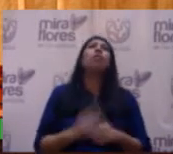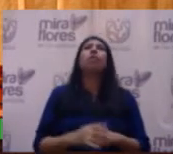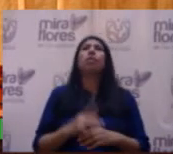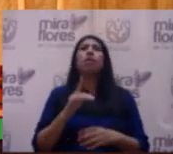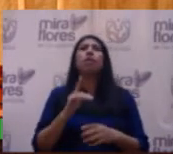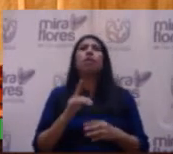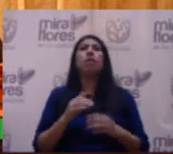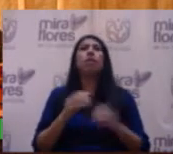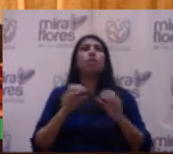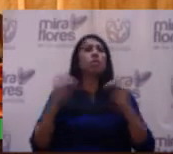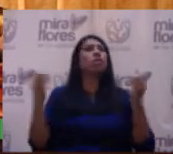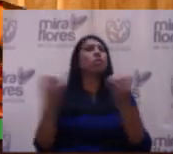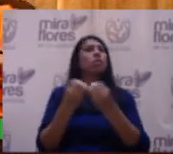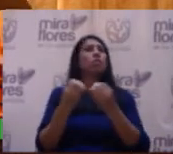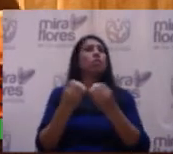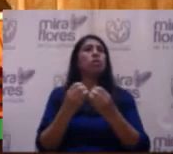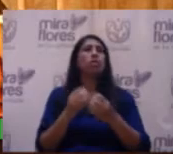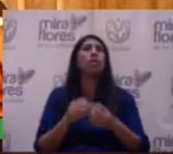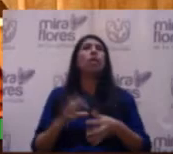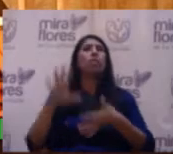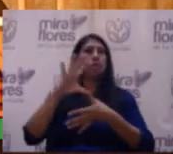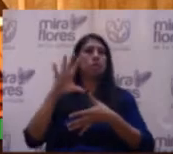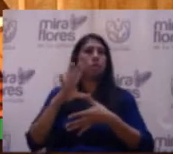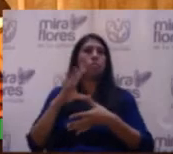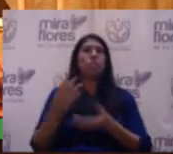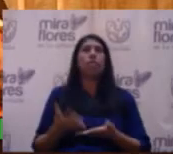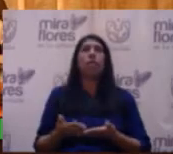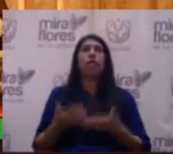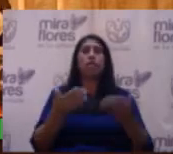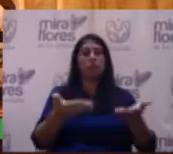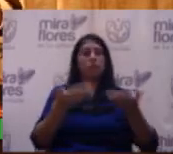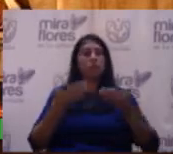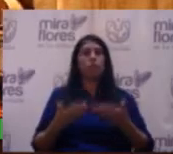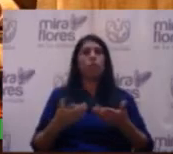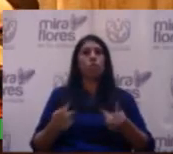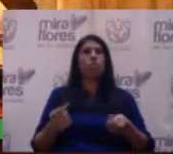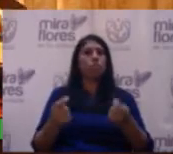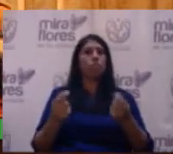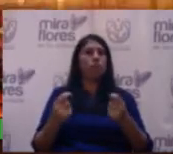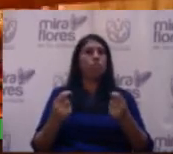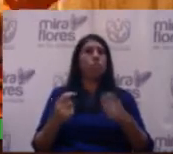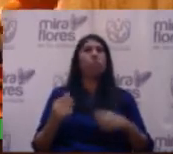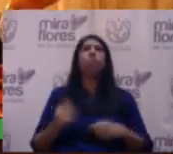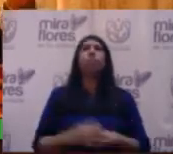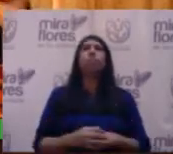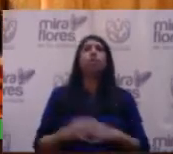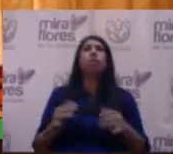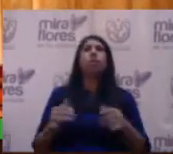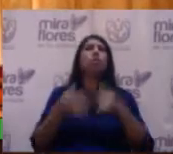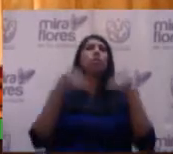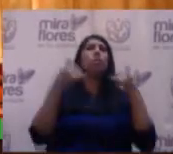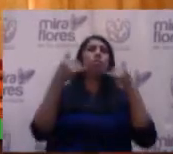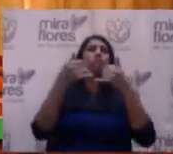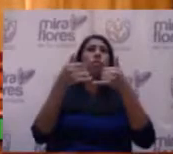Americanos. Ello fue justamente para recibir dos premios. La Municipalidad de Miraflores ha ganado dos